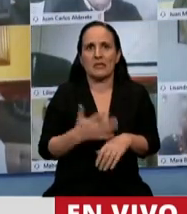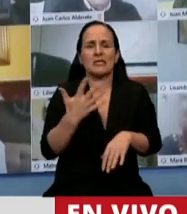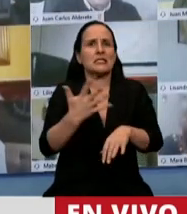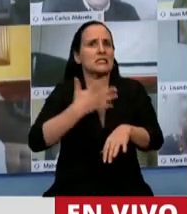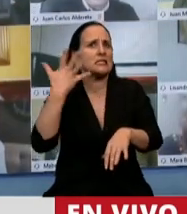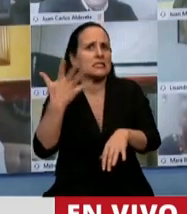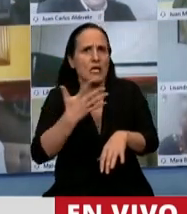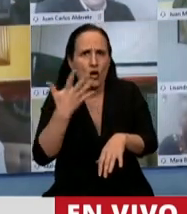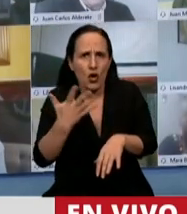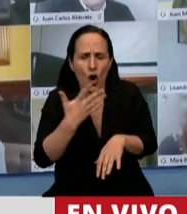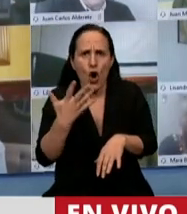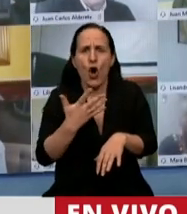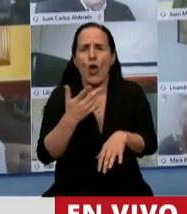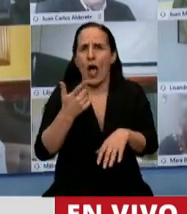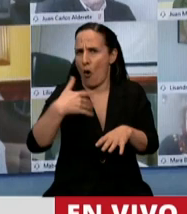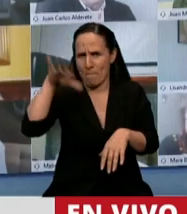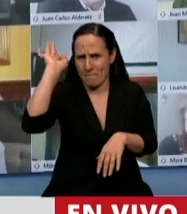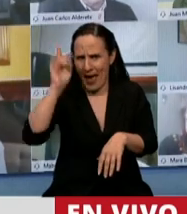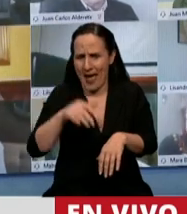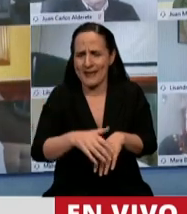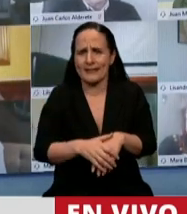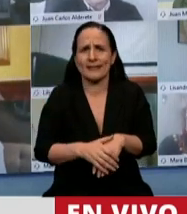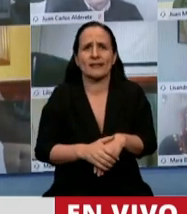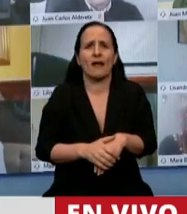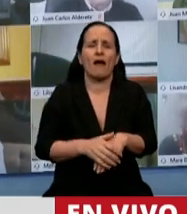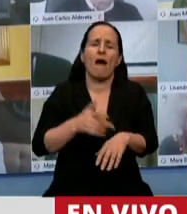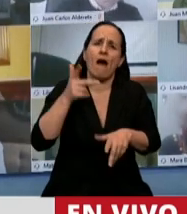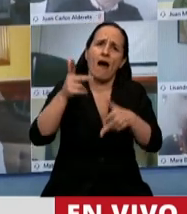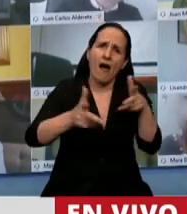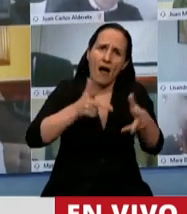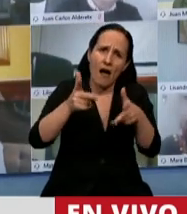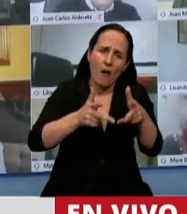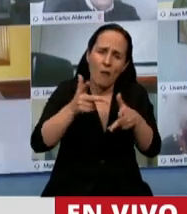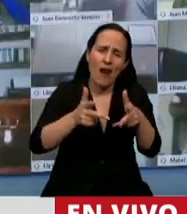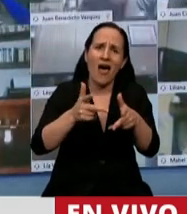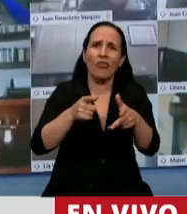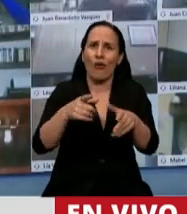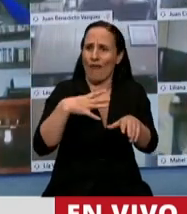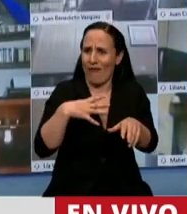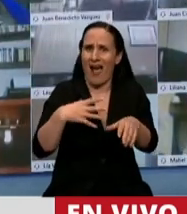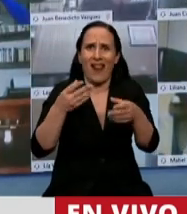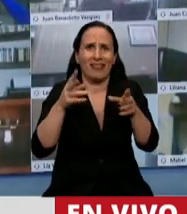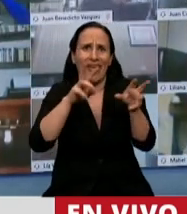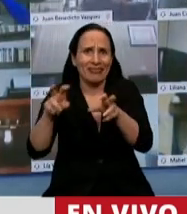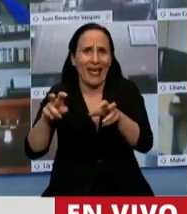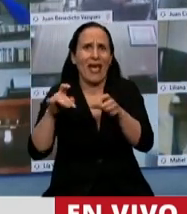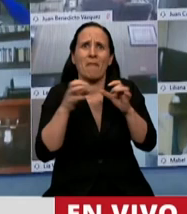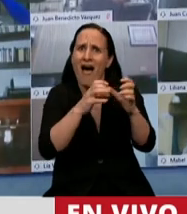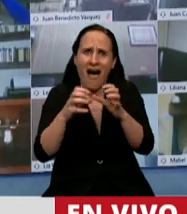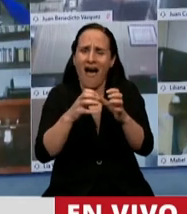5 horas que estamos, 5 más, que estamos hablando sin poder empezar a tratar los